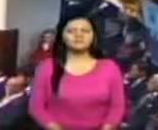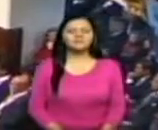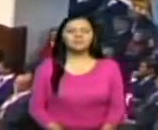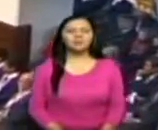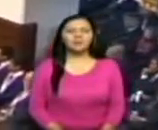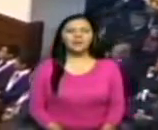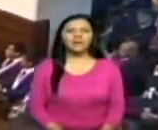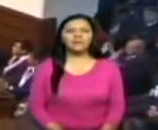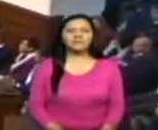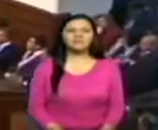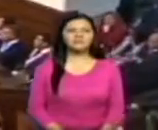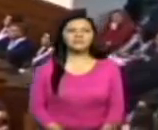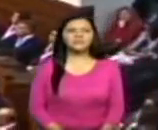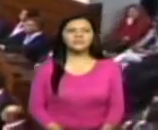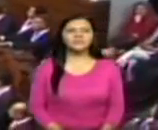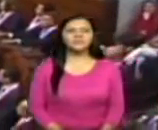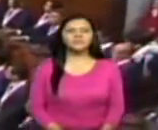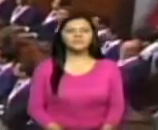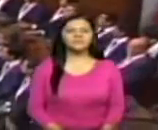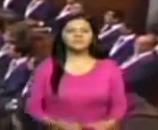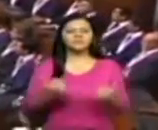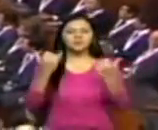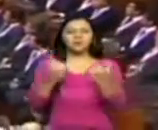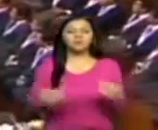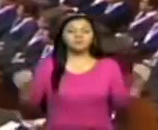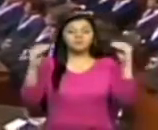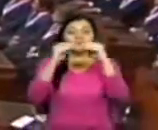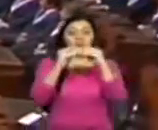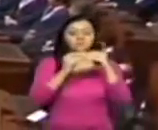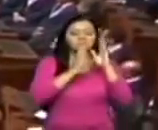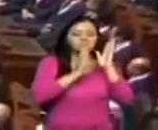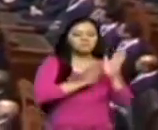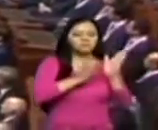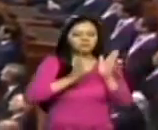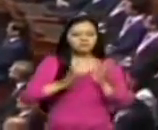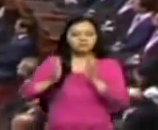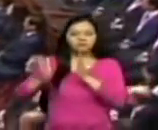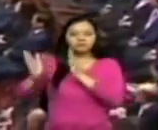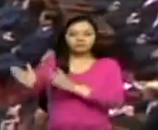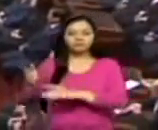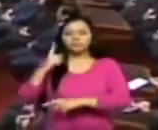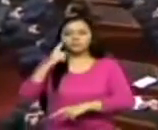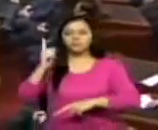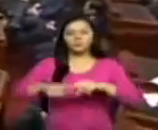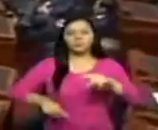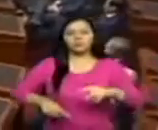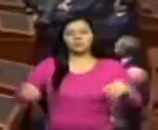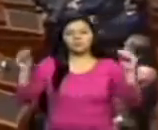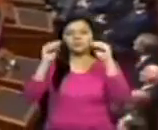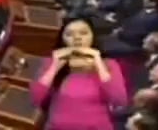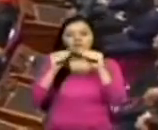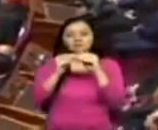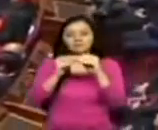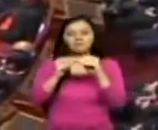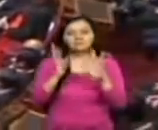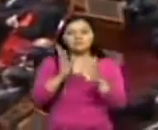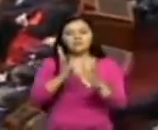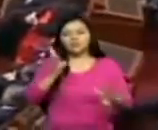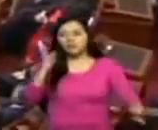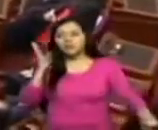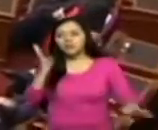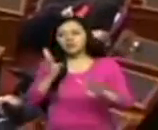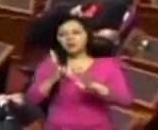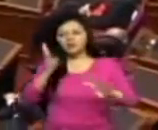Perdón. Hoy están fragmentados. No queremos más colas en